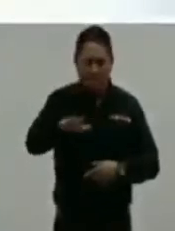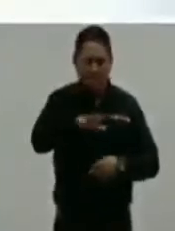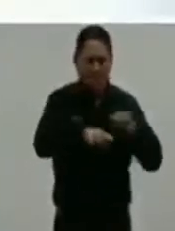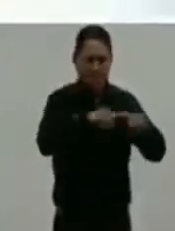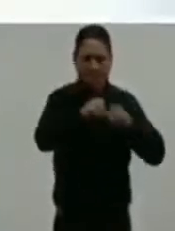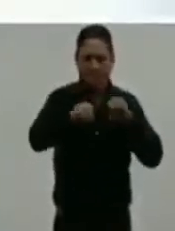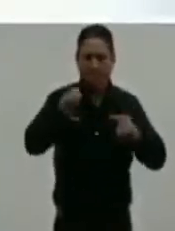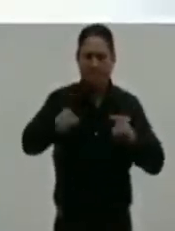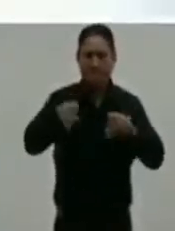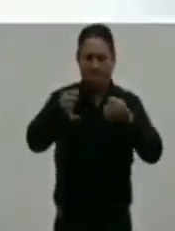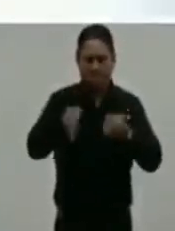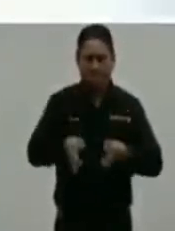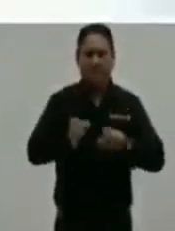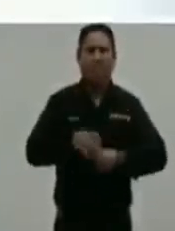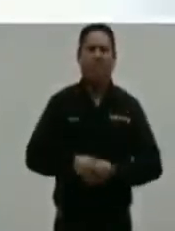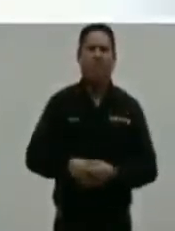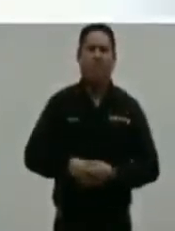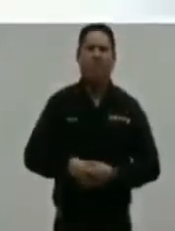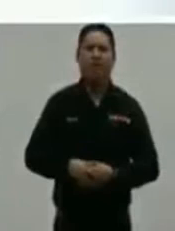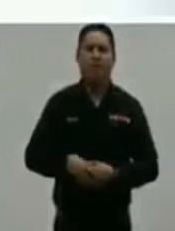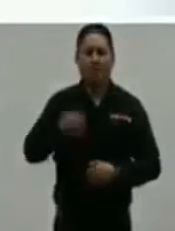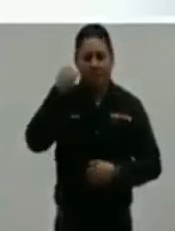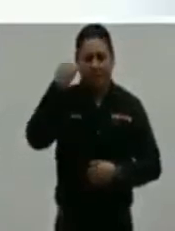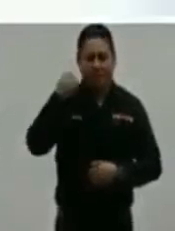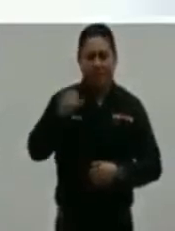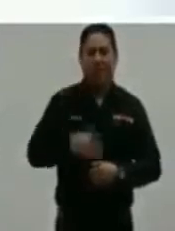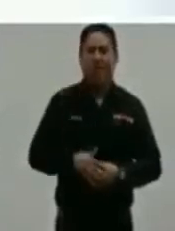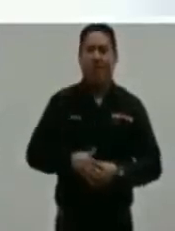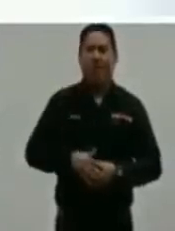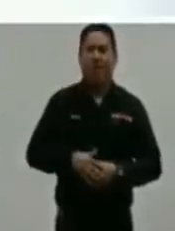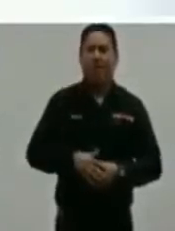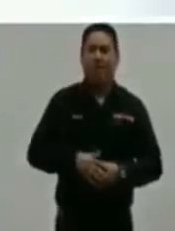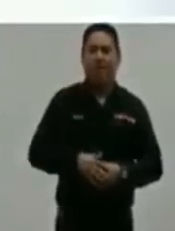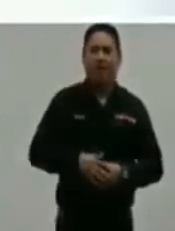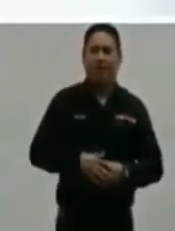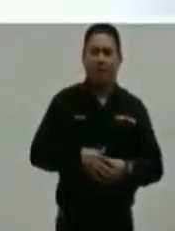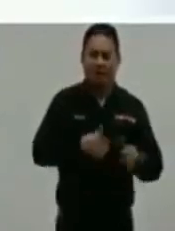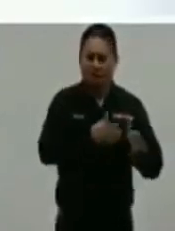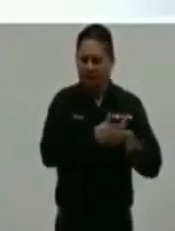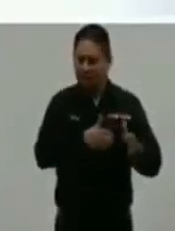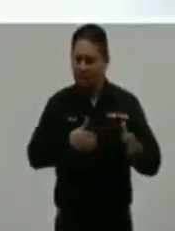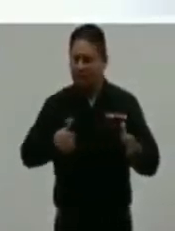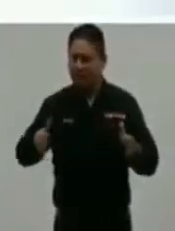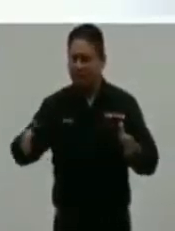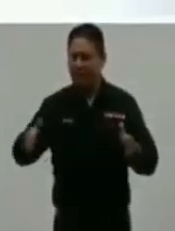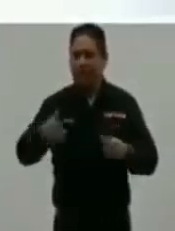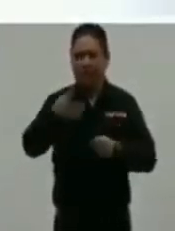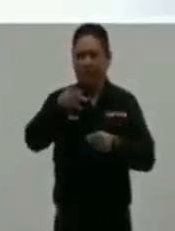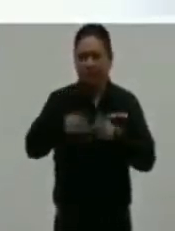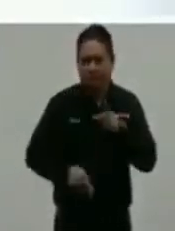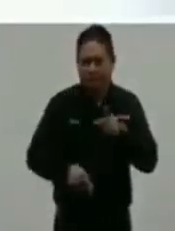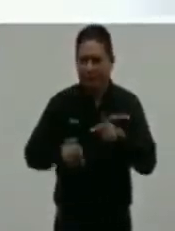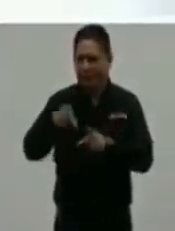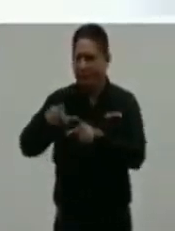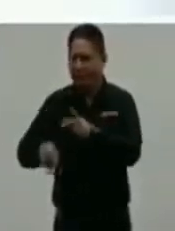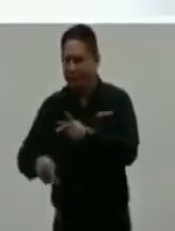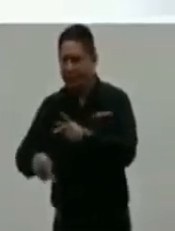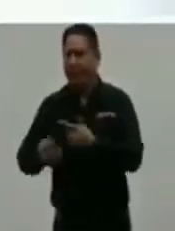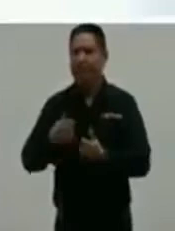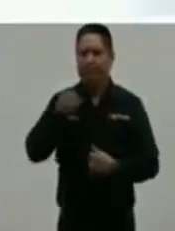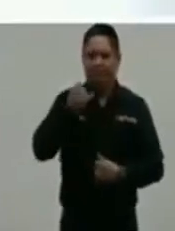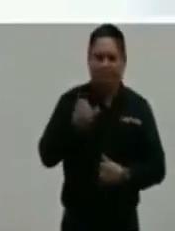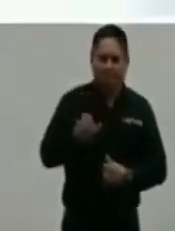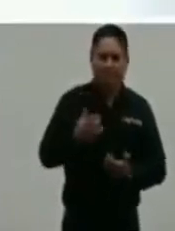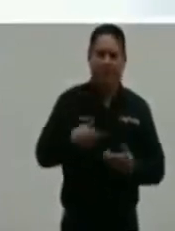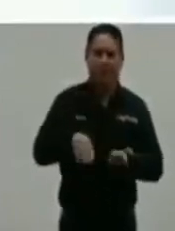óptima. Entonces, entre menos tiempo sea el de contratación, pues más difícil va a ser también acceder a encontrar